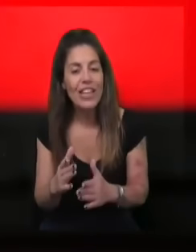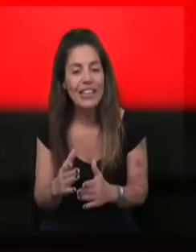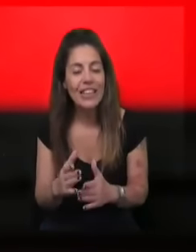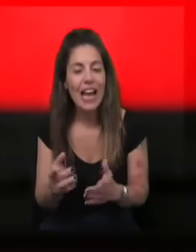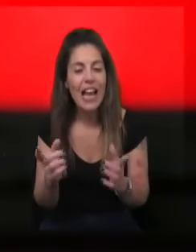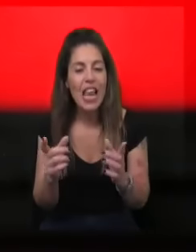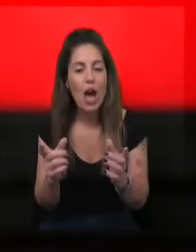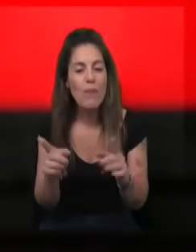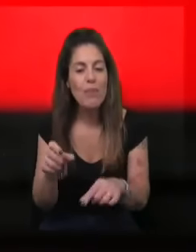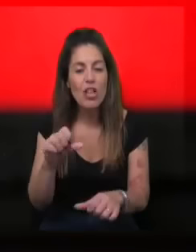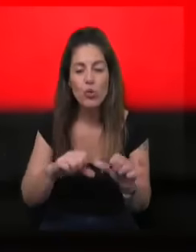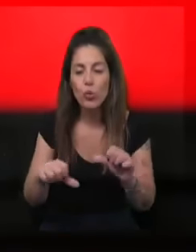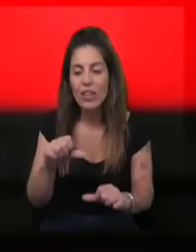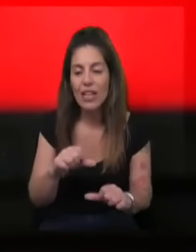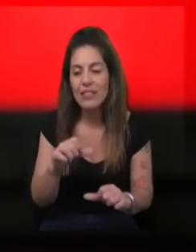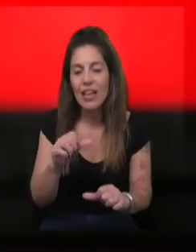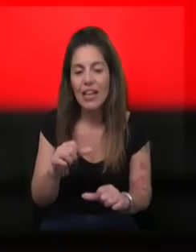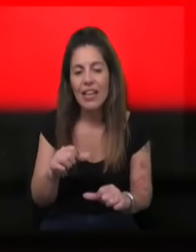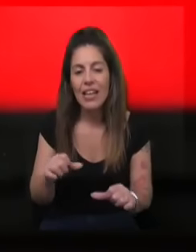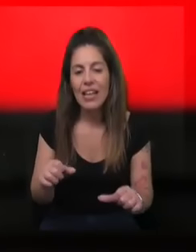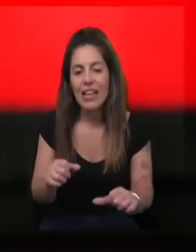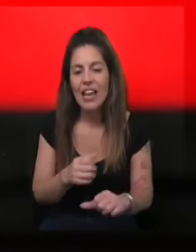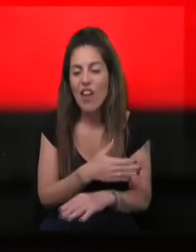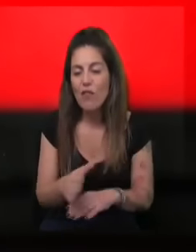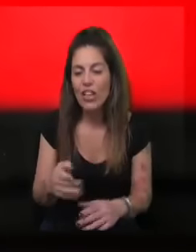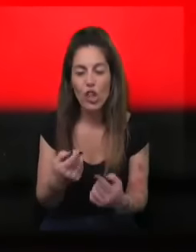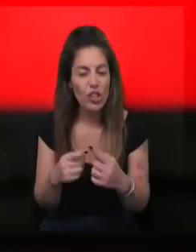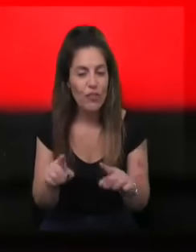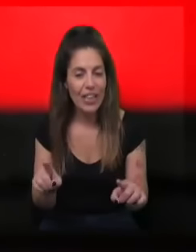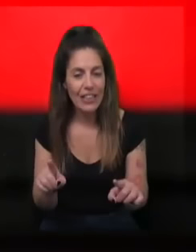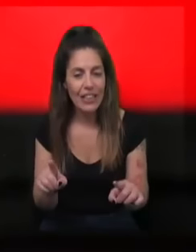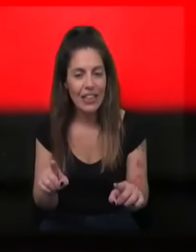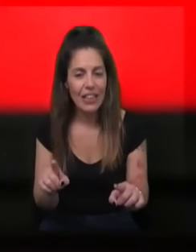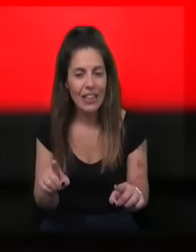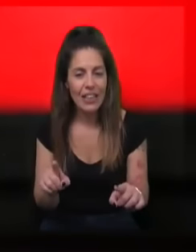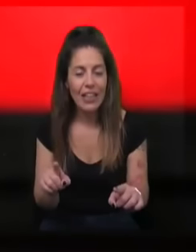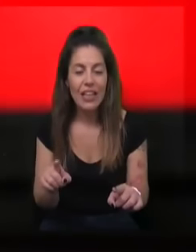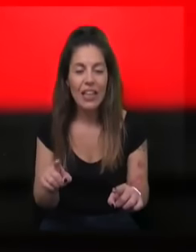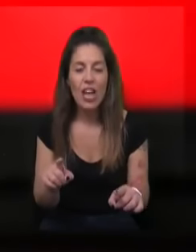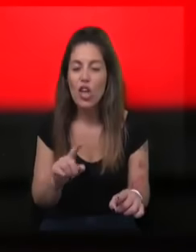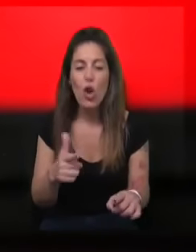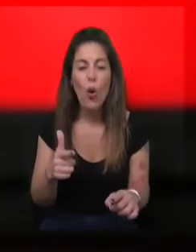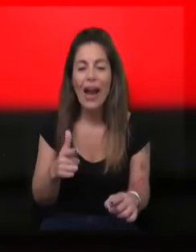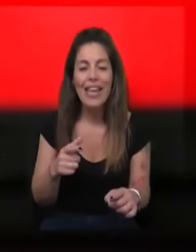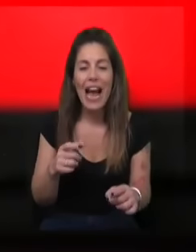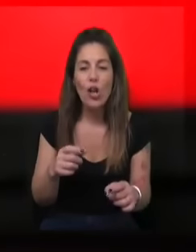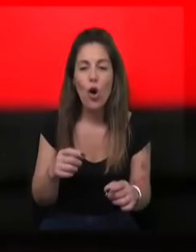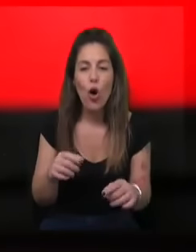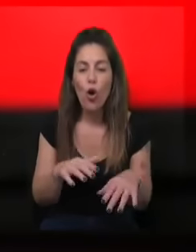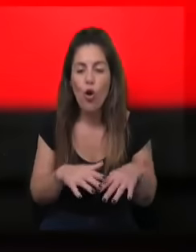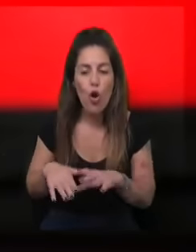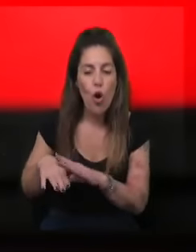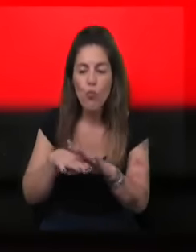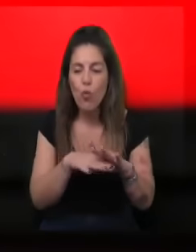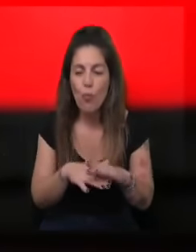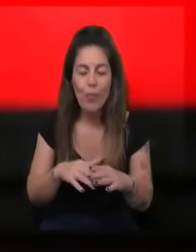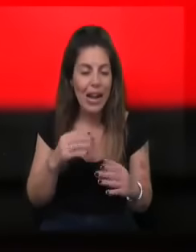misma sustancia tienen reacciones diferentes no hay una raviolera para el tratamiento y tampoco hay una raviolera para la